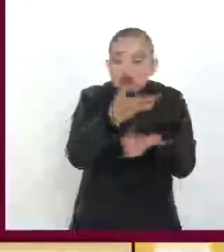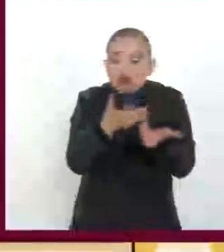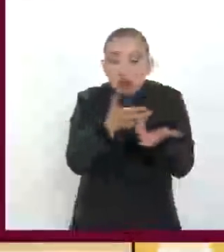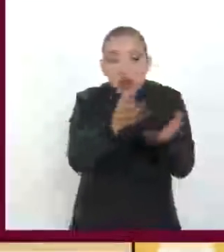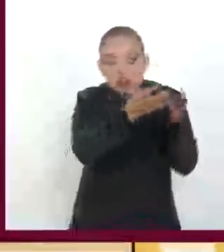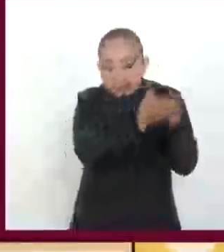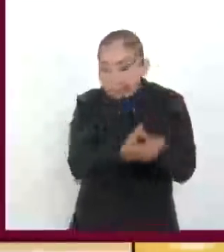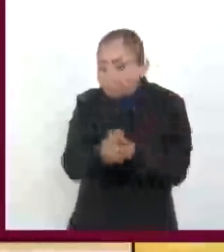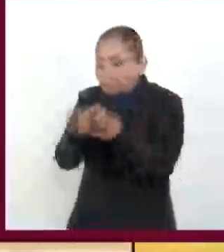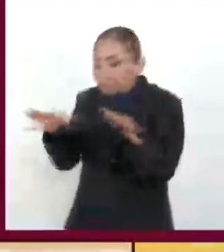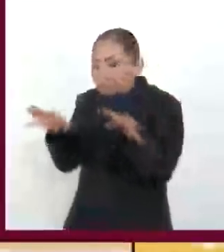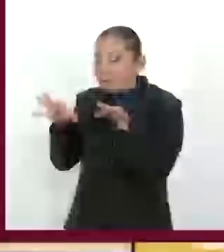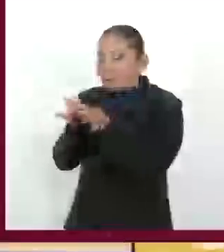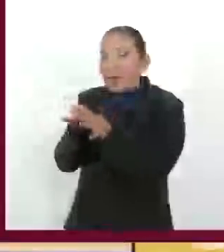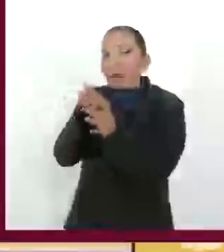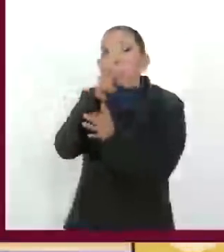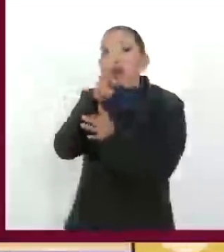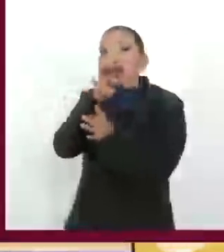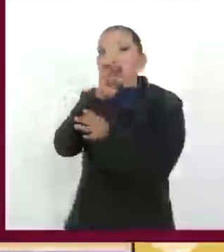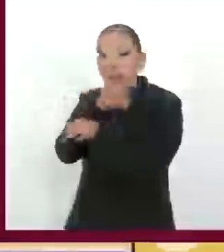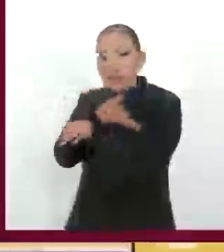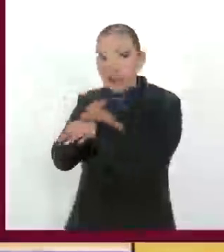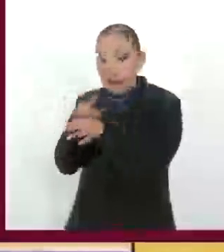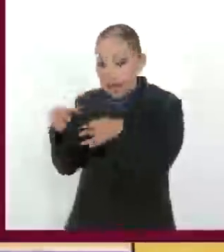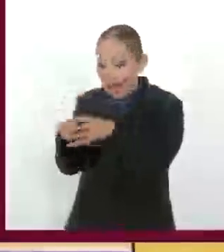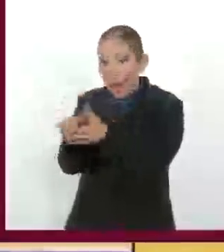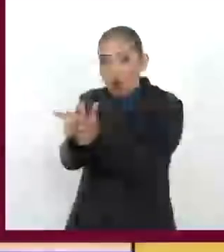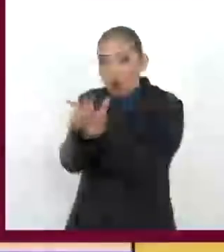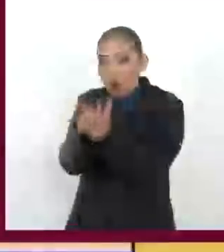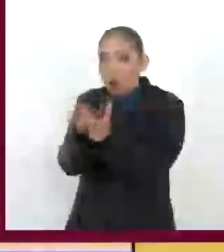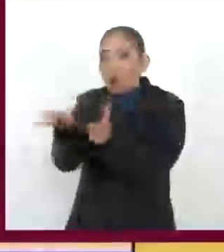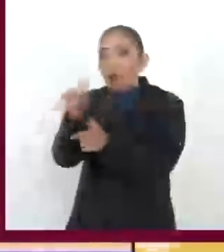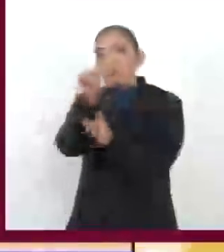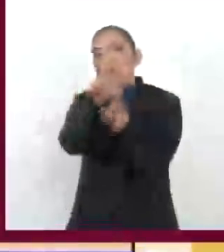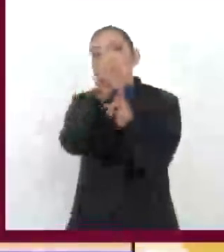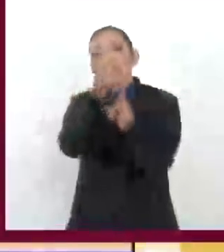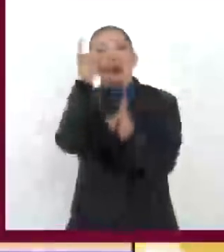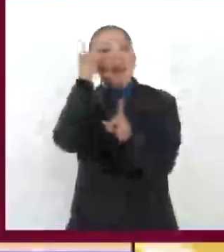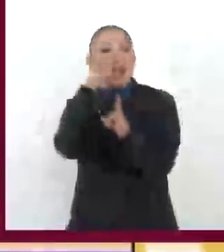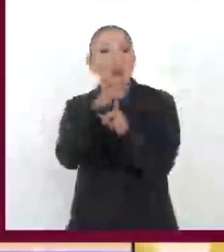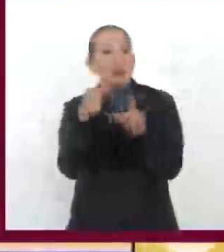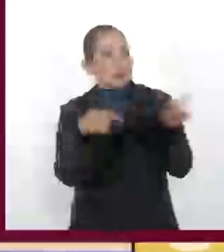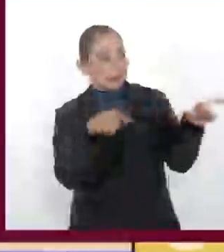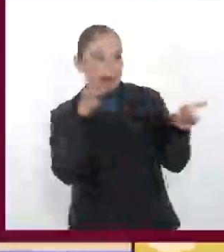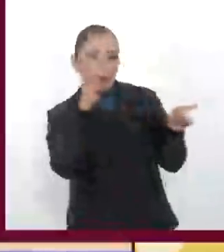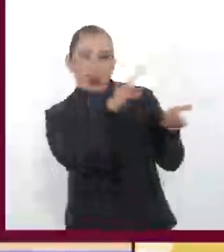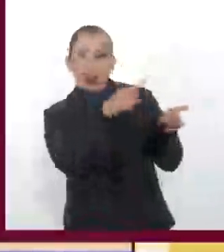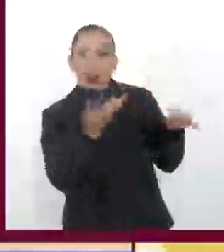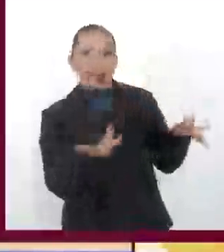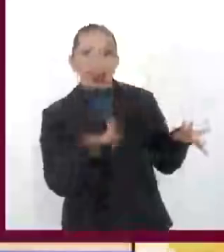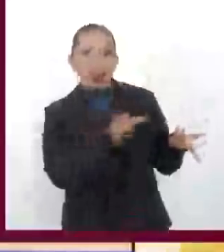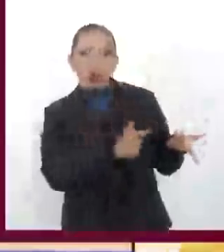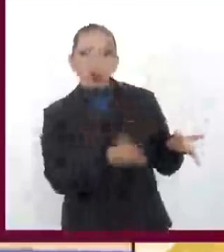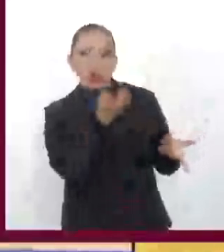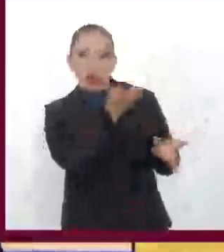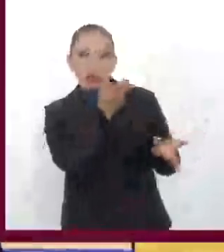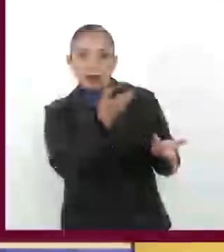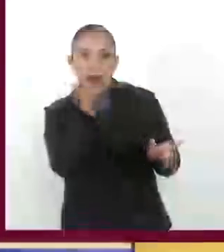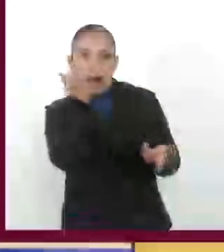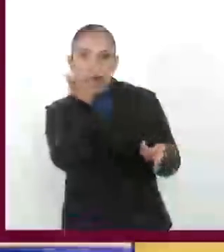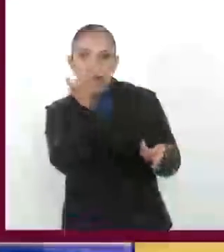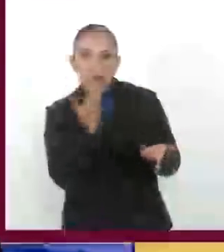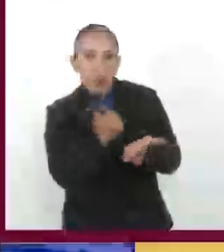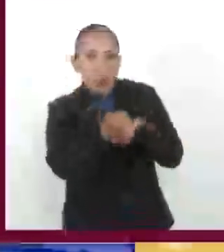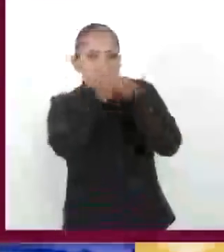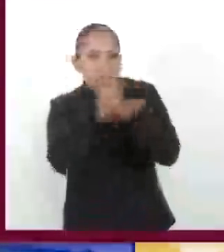y acudan con la sociedad de padres de familia para hacer petición a los directivos de la escuela que este tipo de situaciones que a ustedes no